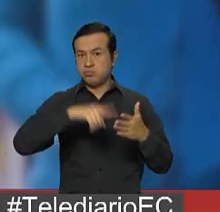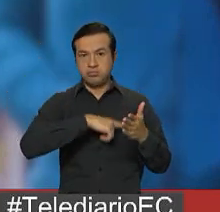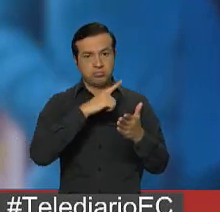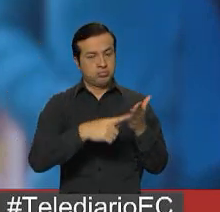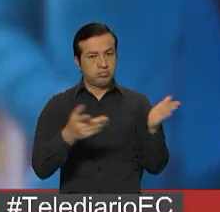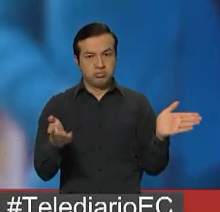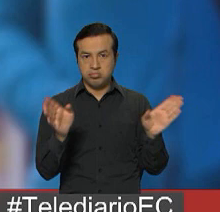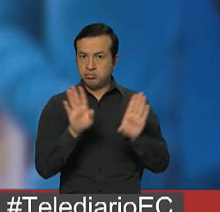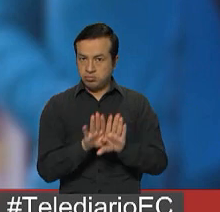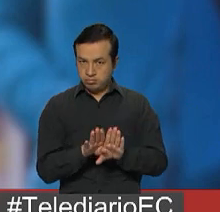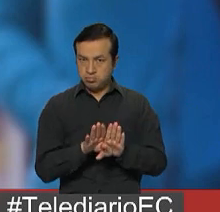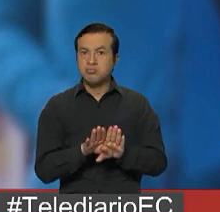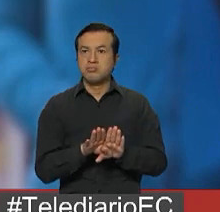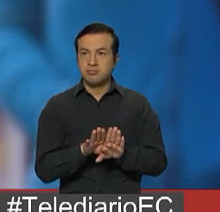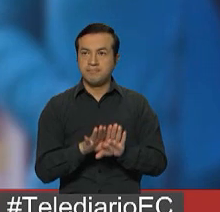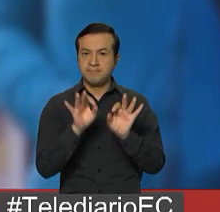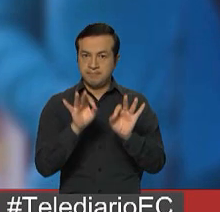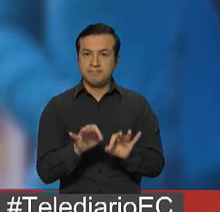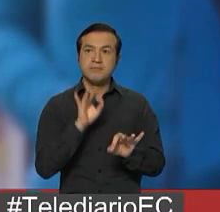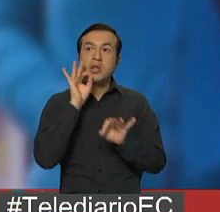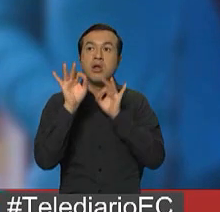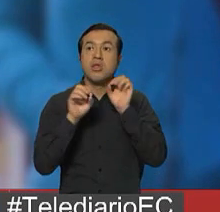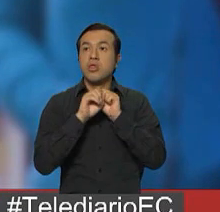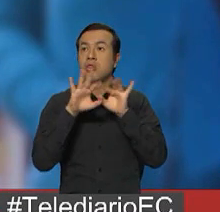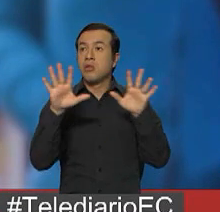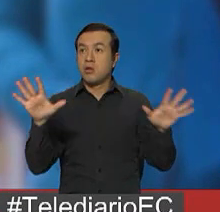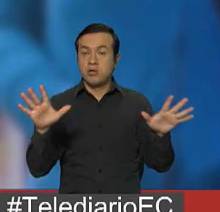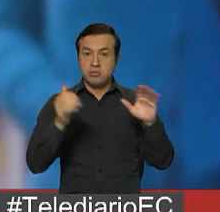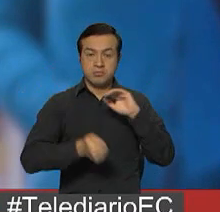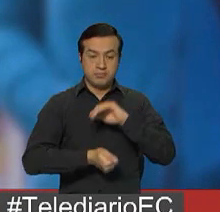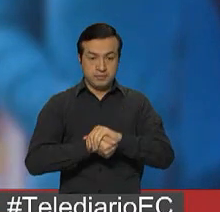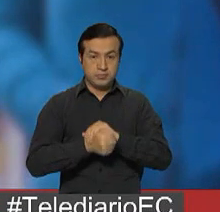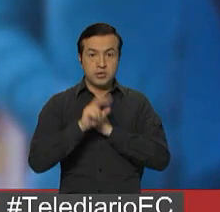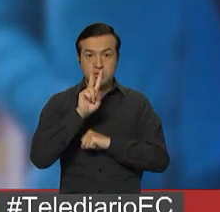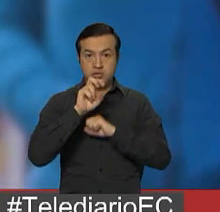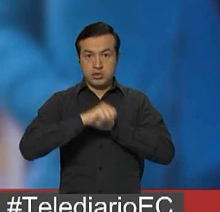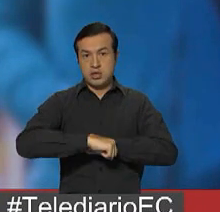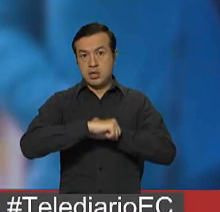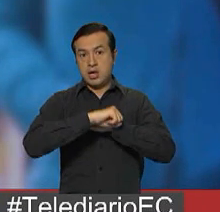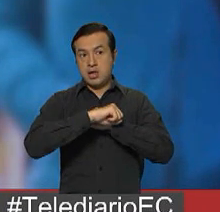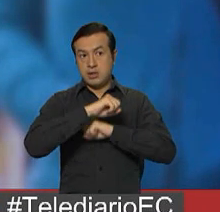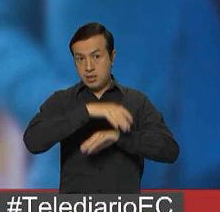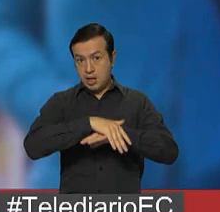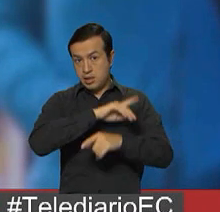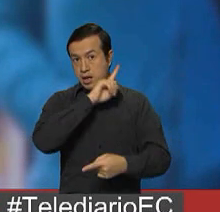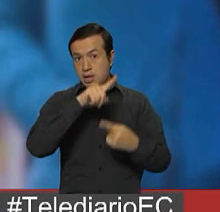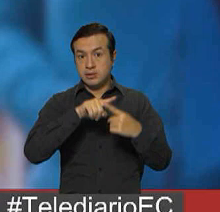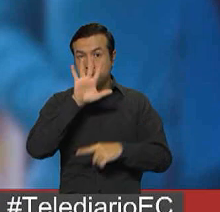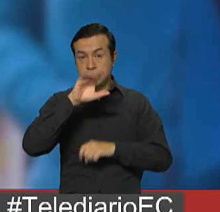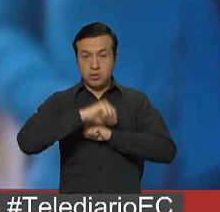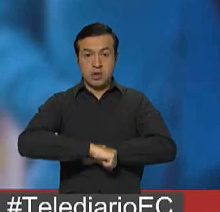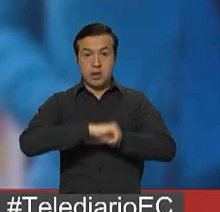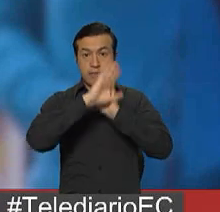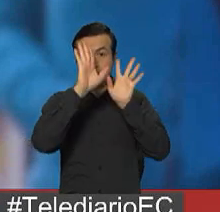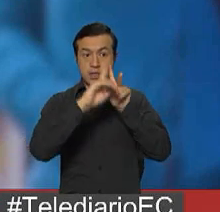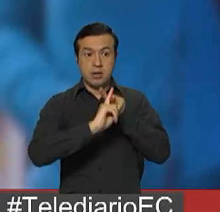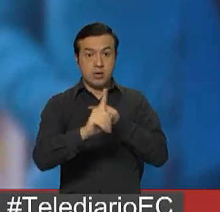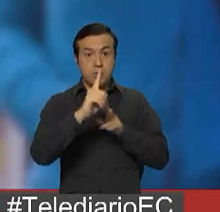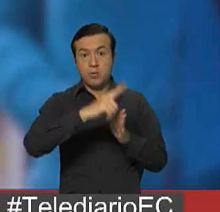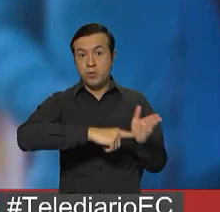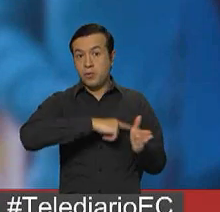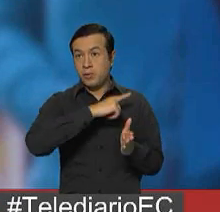con el fin de evitar la propagación del coronavirus se mantiene el toque de queda desde las 2 de la tarde hasta las 5 de la mañana del día siguiente